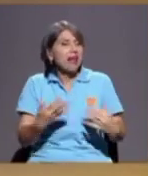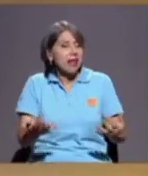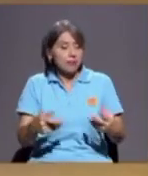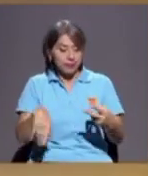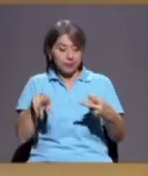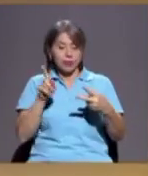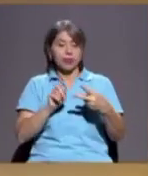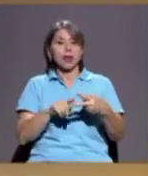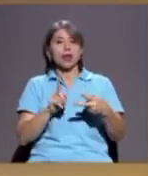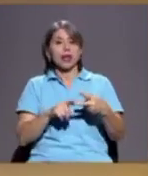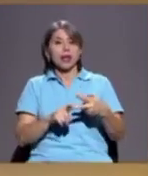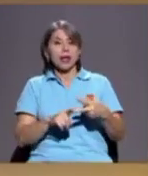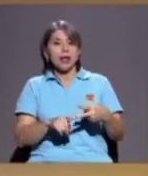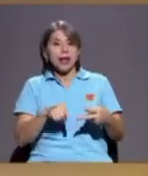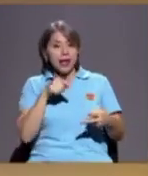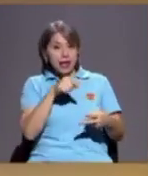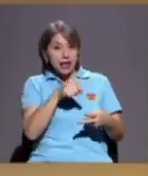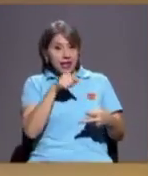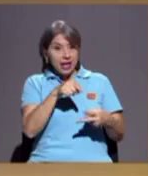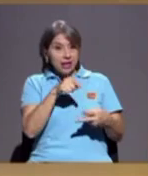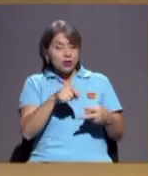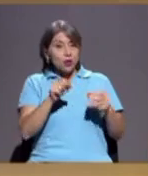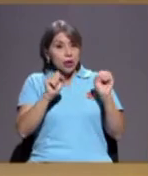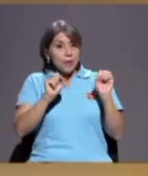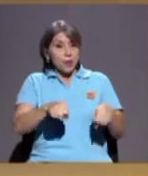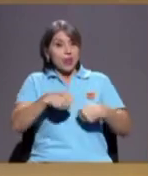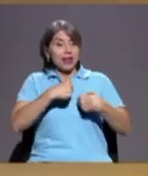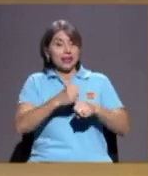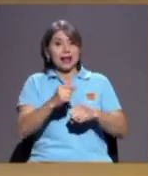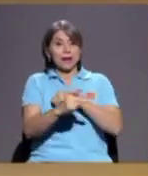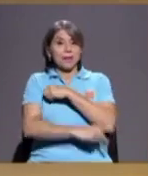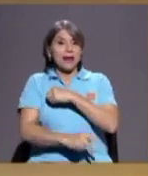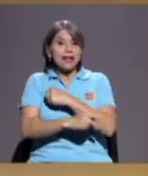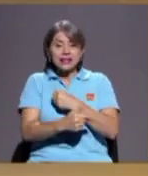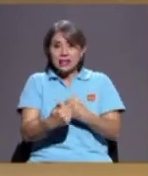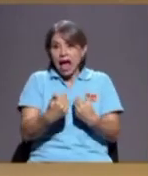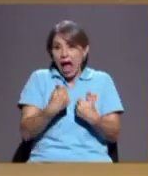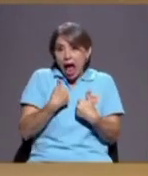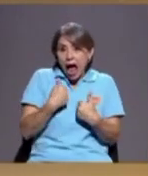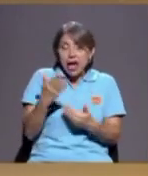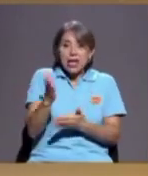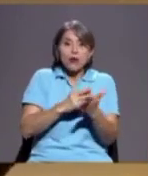si en ese poder hacer del país hay algún rol que